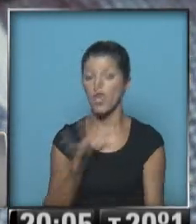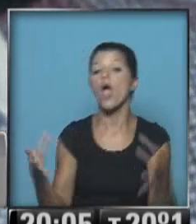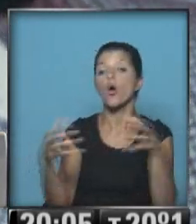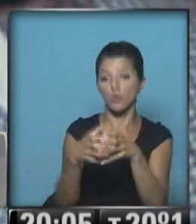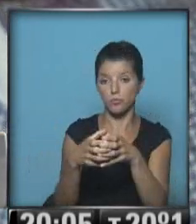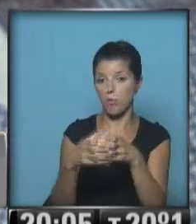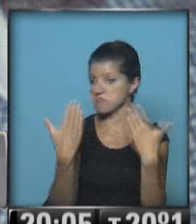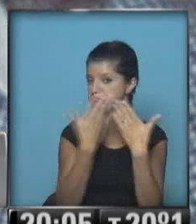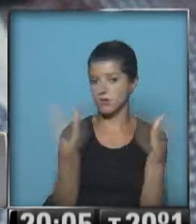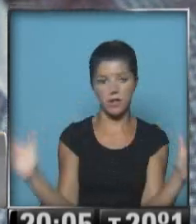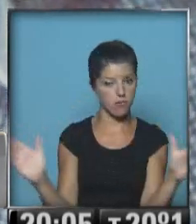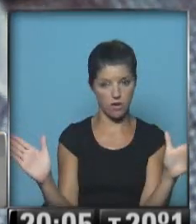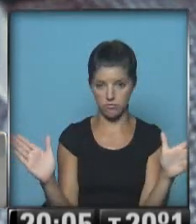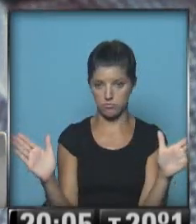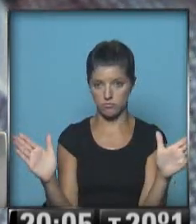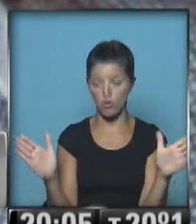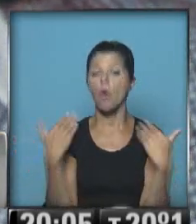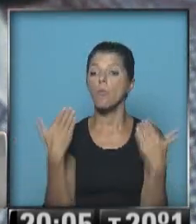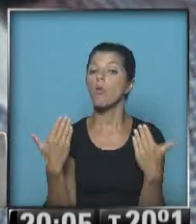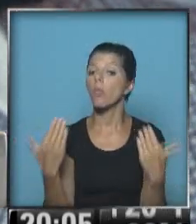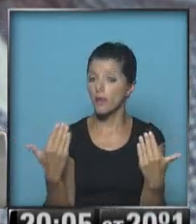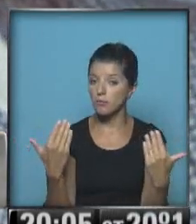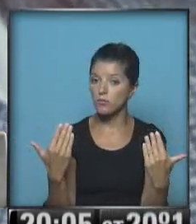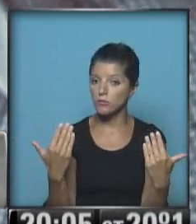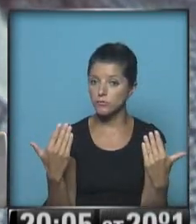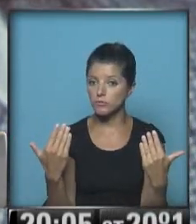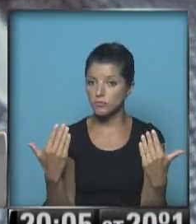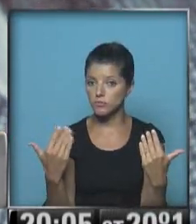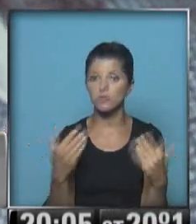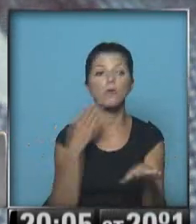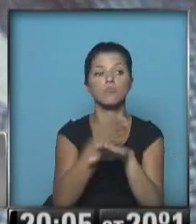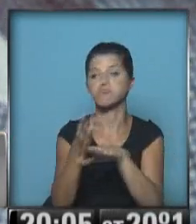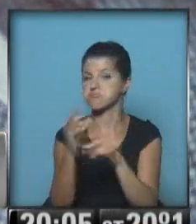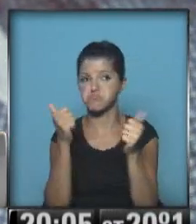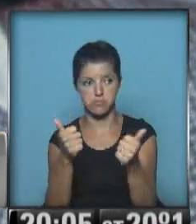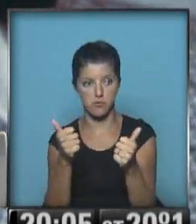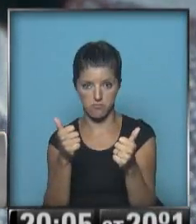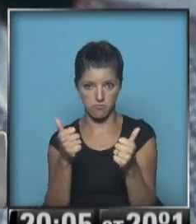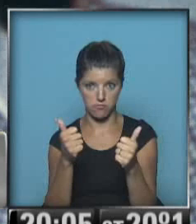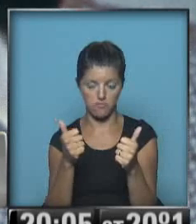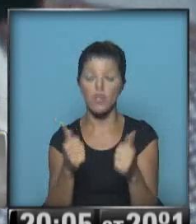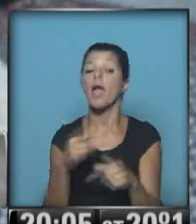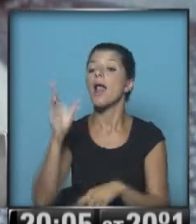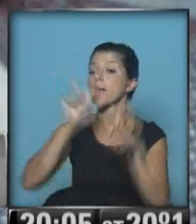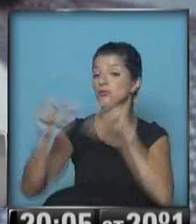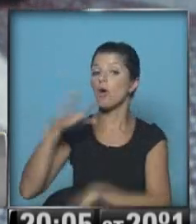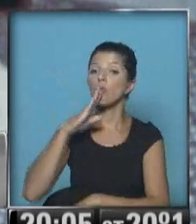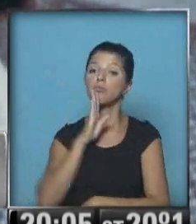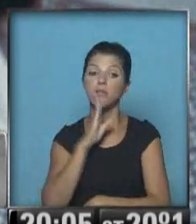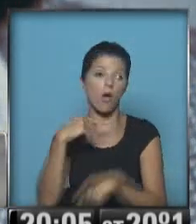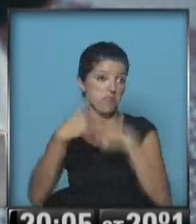opera en libertad podemos usar el púlpito sin interferencia los judíos Siguen con sus